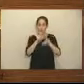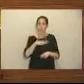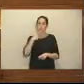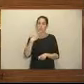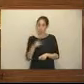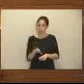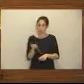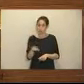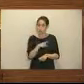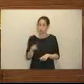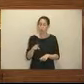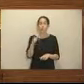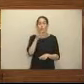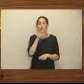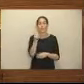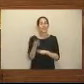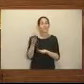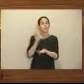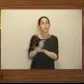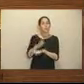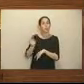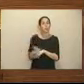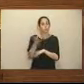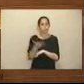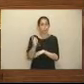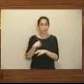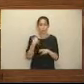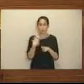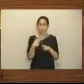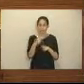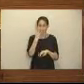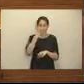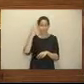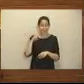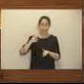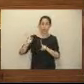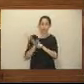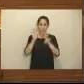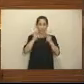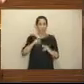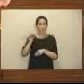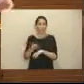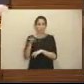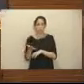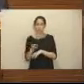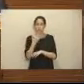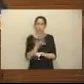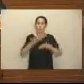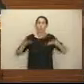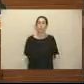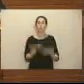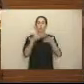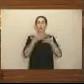estimables de inversión productiva, que ha sido la gran perjudicada en su política presupuestaria estos 3 años? ¿Para impulsar la actividad económica